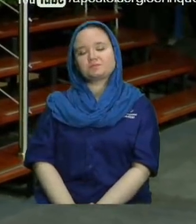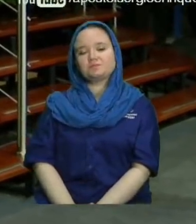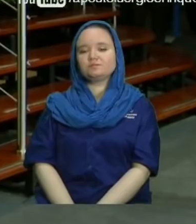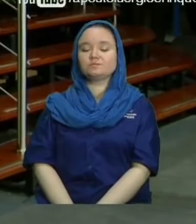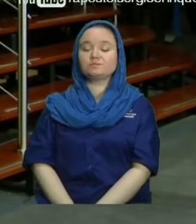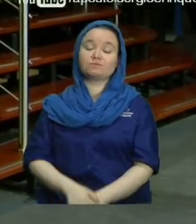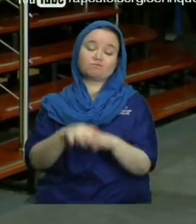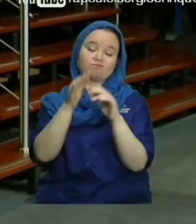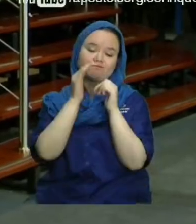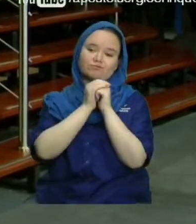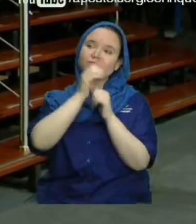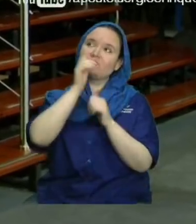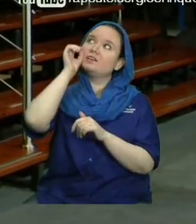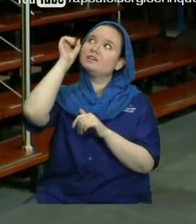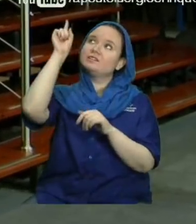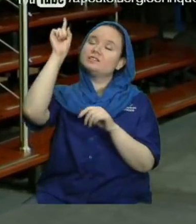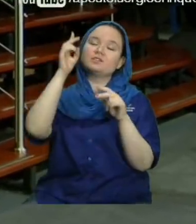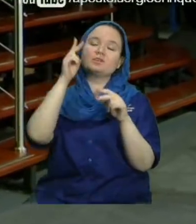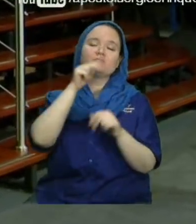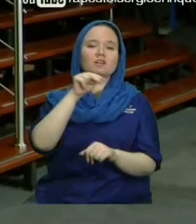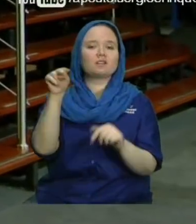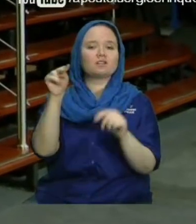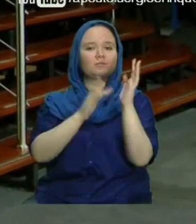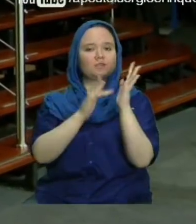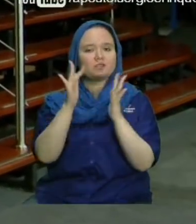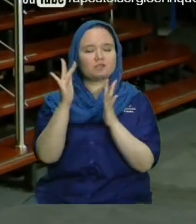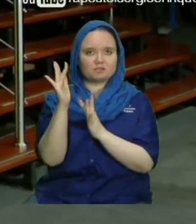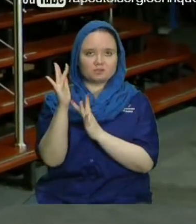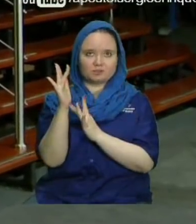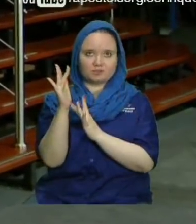Padre, en el nombre de Jesús,